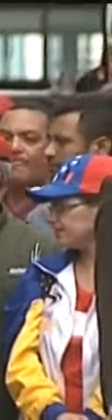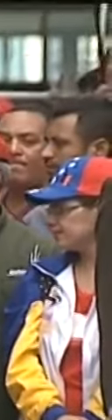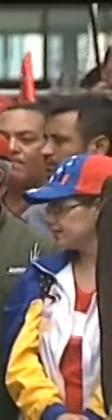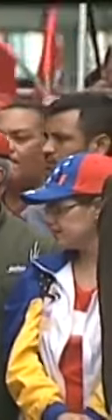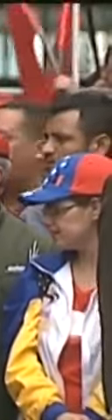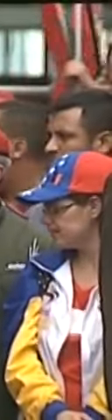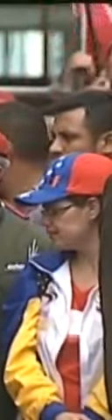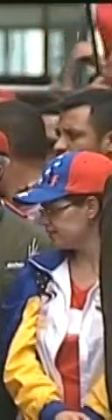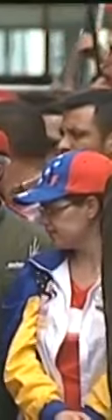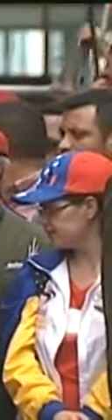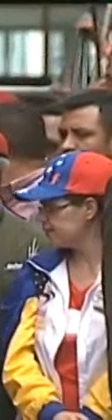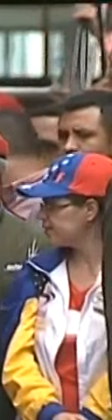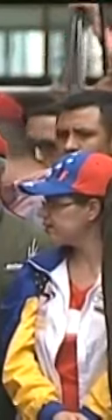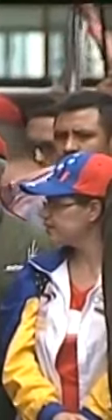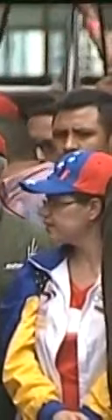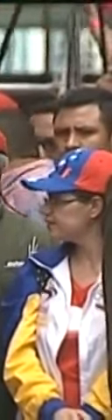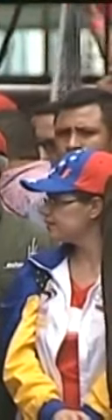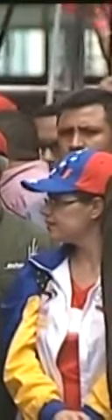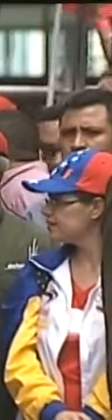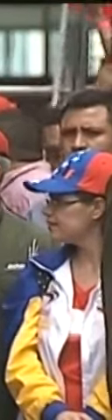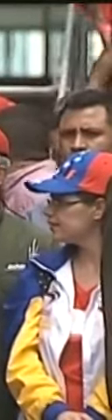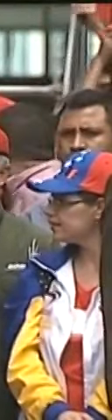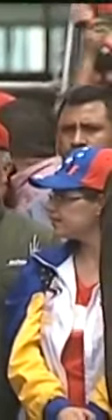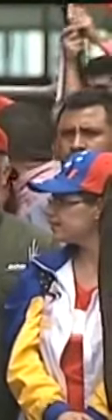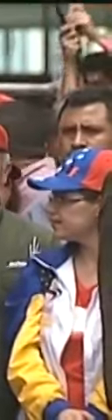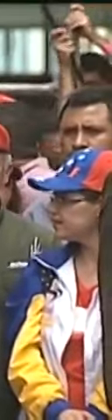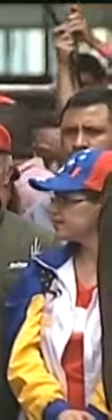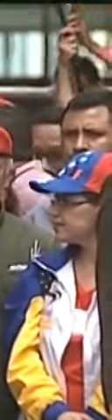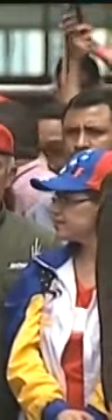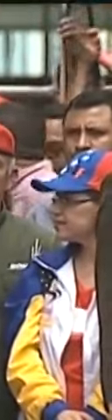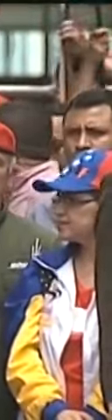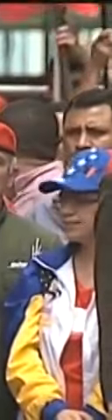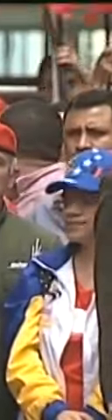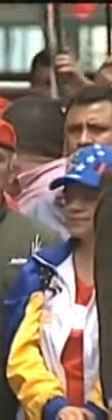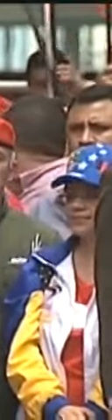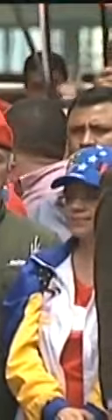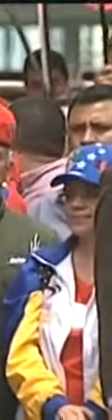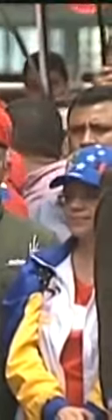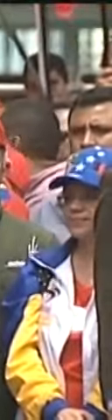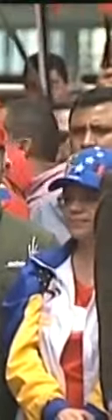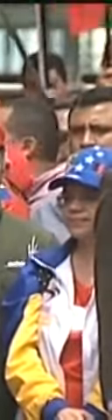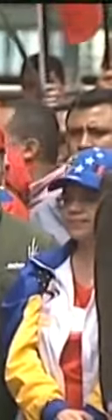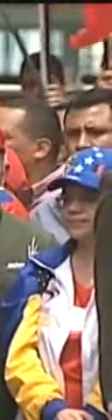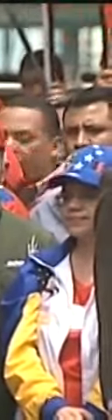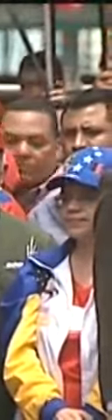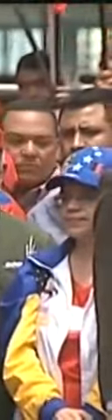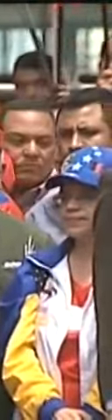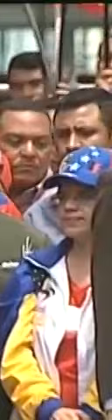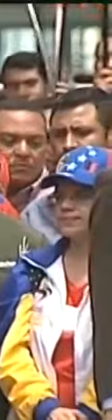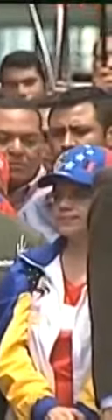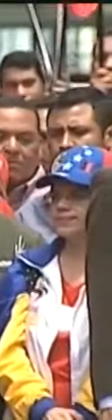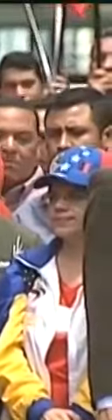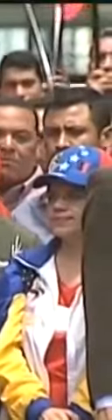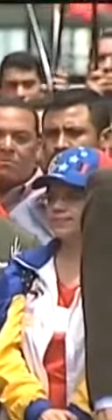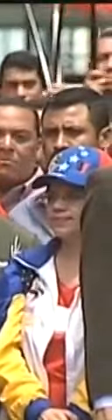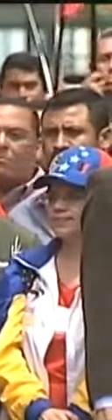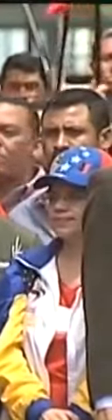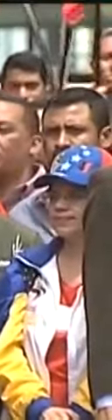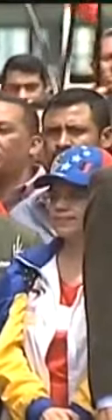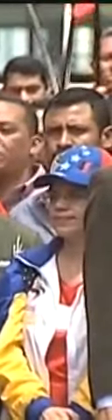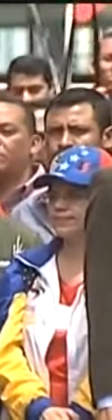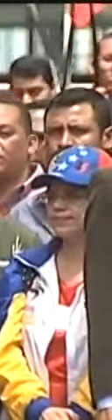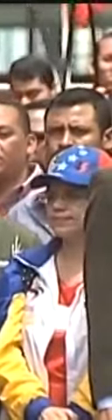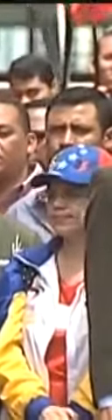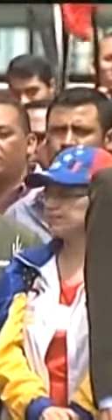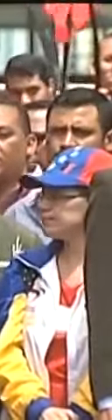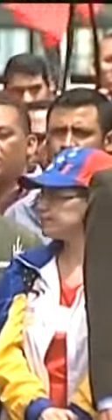quiero anunciarlo, un plan especial para Caracas. Caracas bonita, Caracas socialista, ya lo voy a anunciar para que